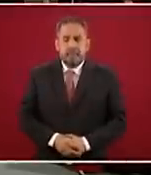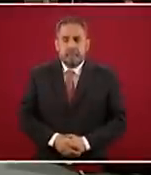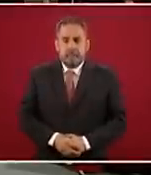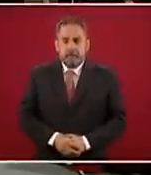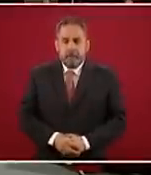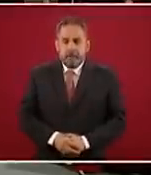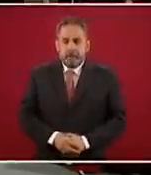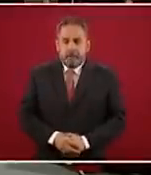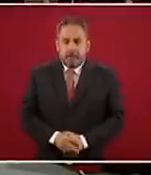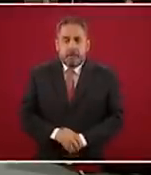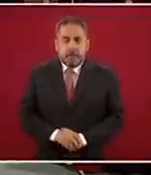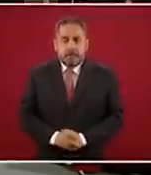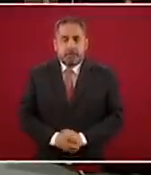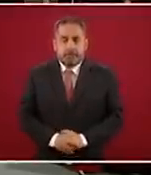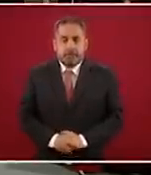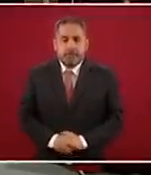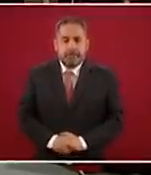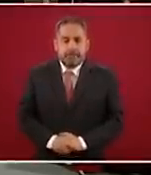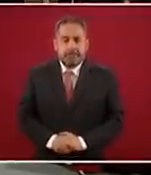Oye,